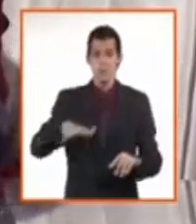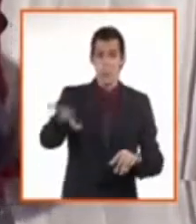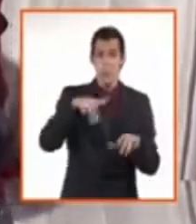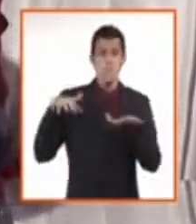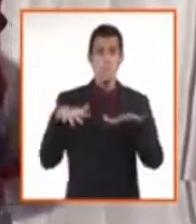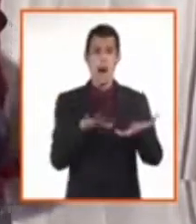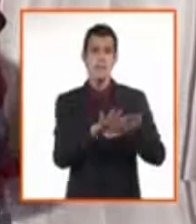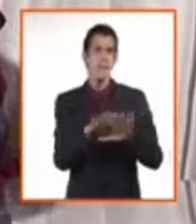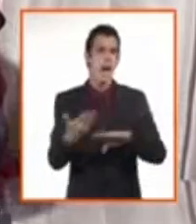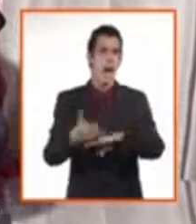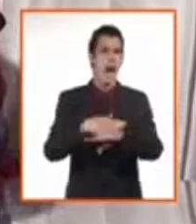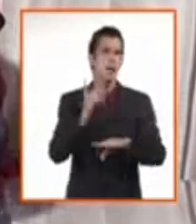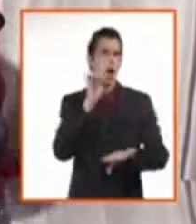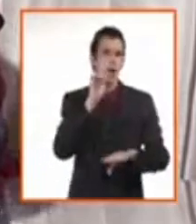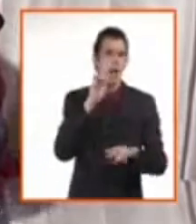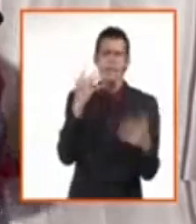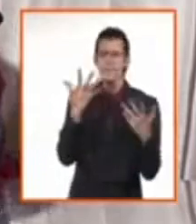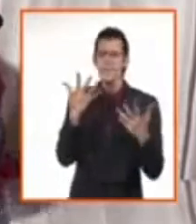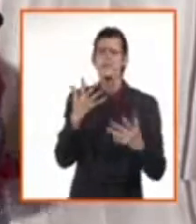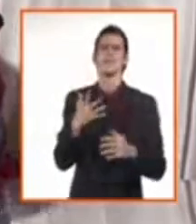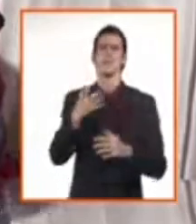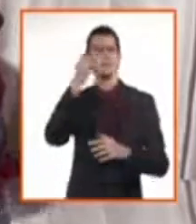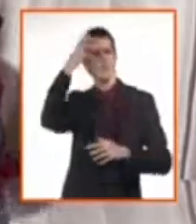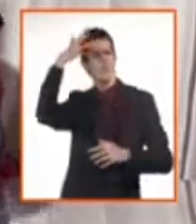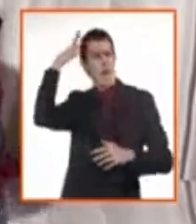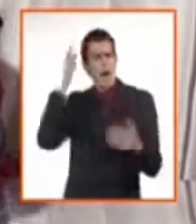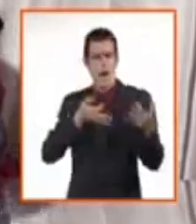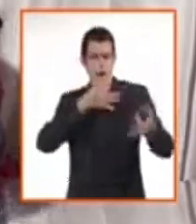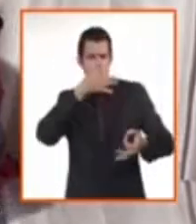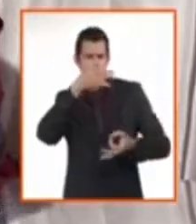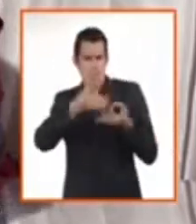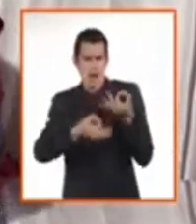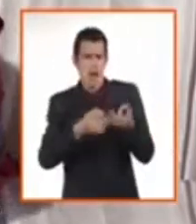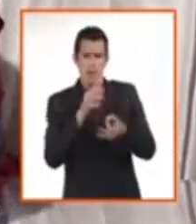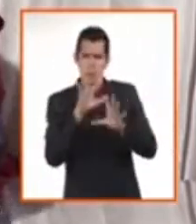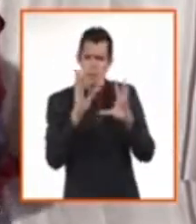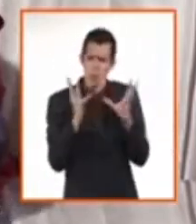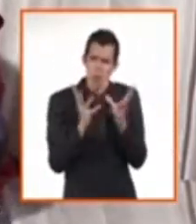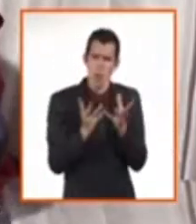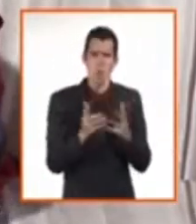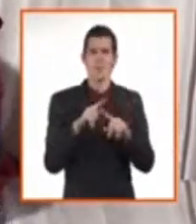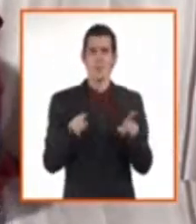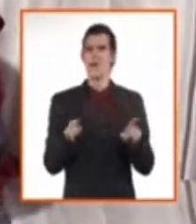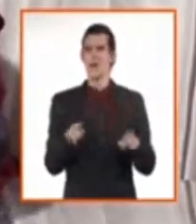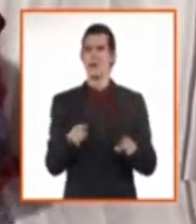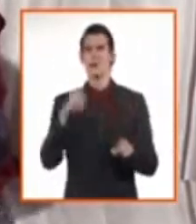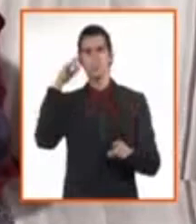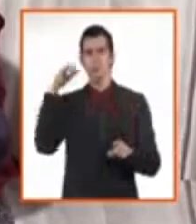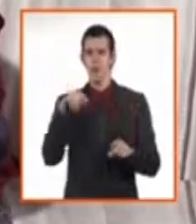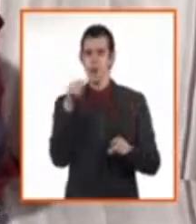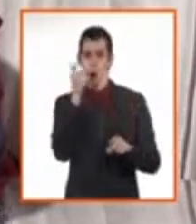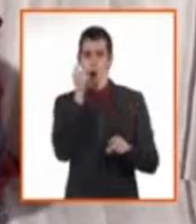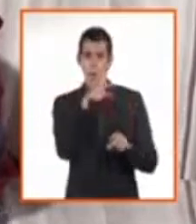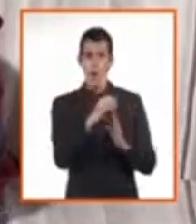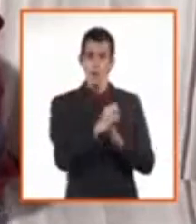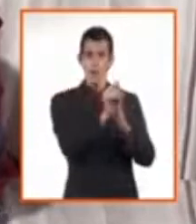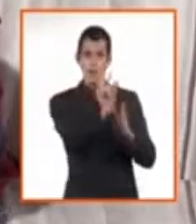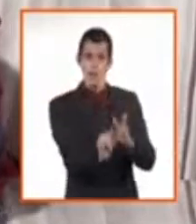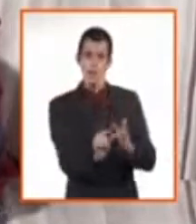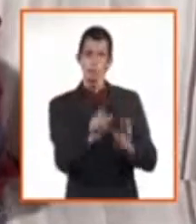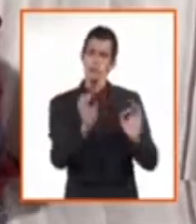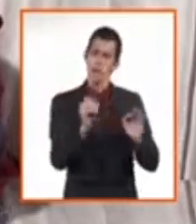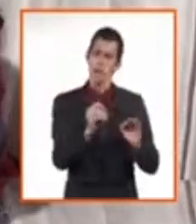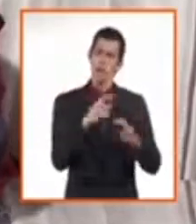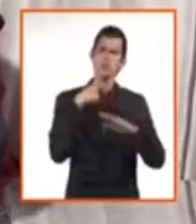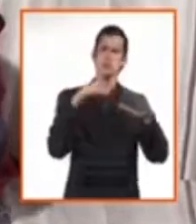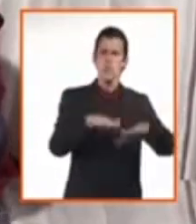pero desde ya cuando el presidente cubano lo trata con ese respeto y ese cariño se trata de un joven militante de movimientos